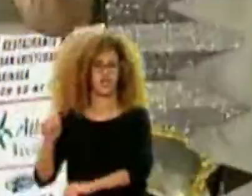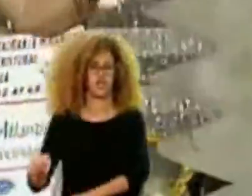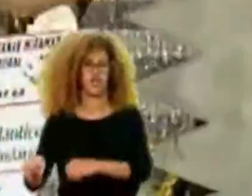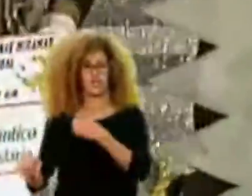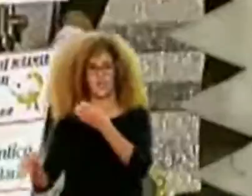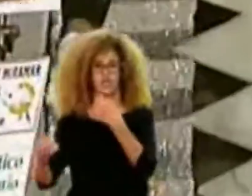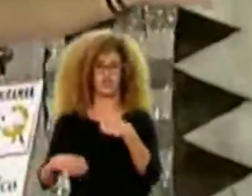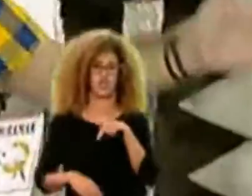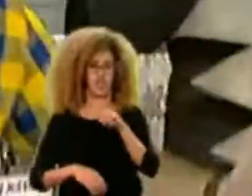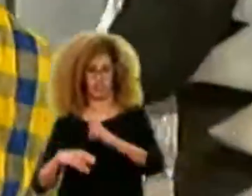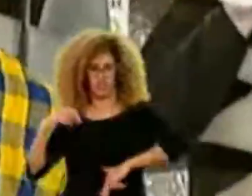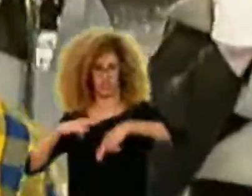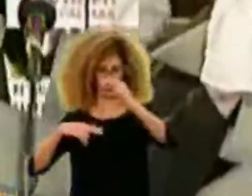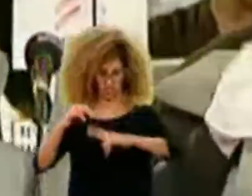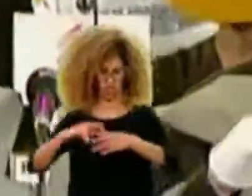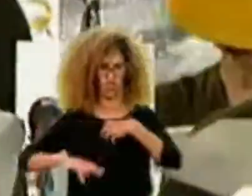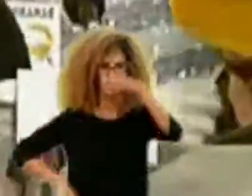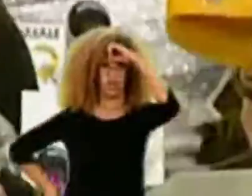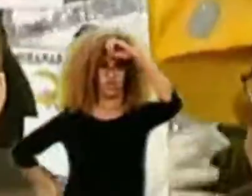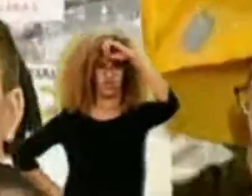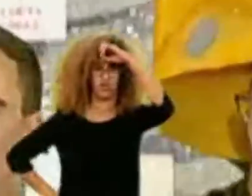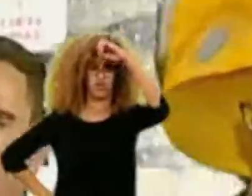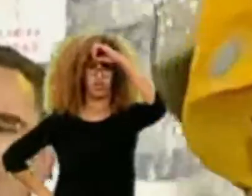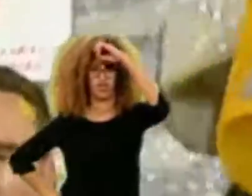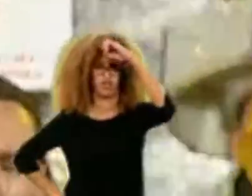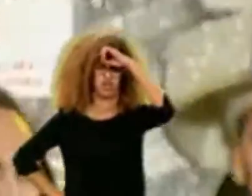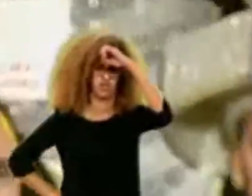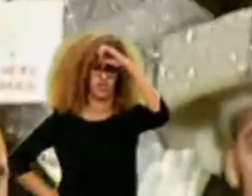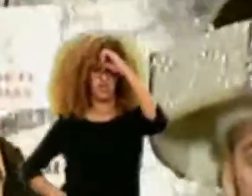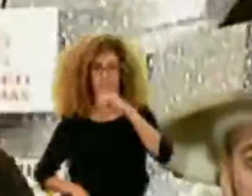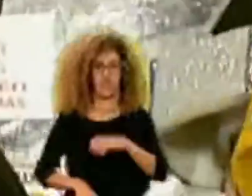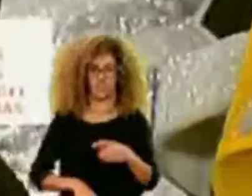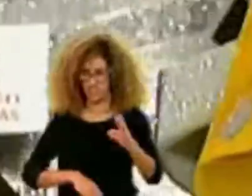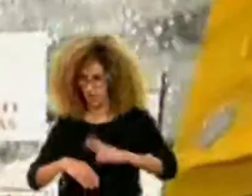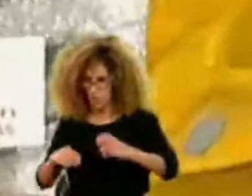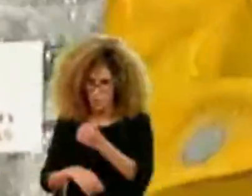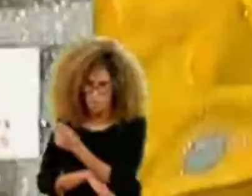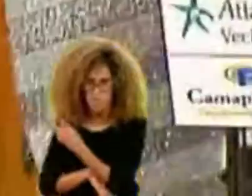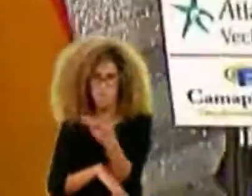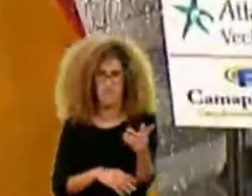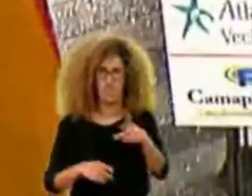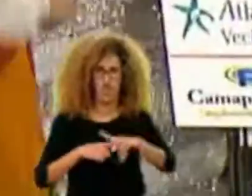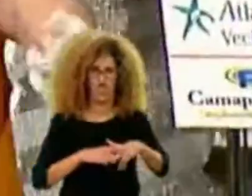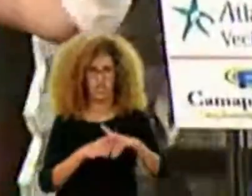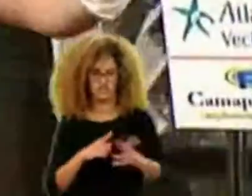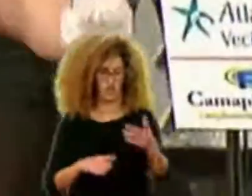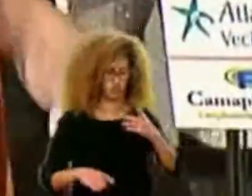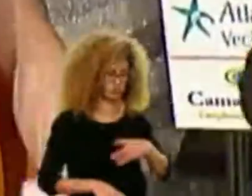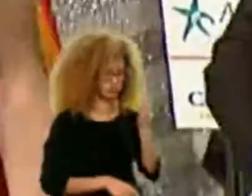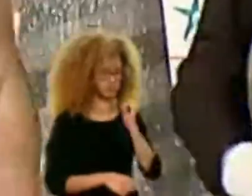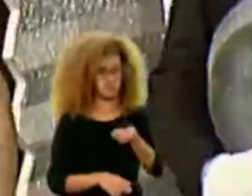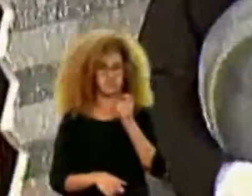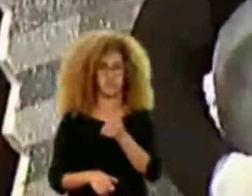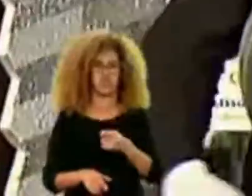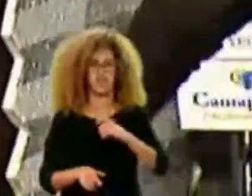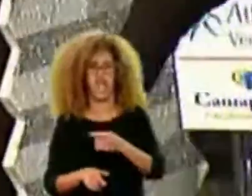él de montarlo no tenía ni idea, y aquello tenía no menos 14.000 piezas. Cogí el martillo y la